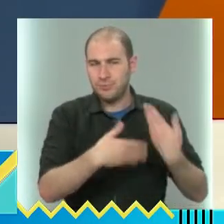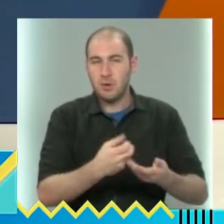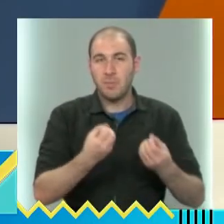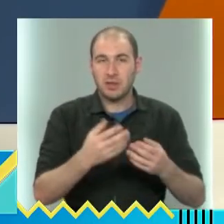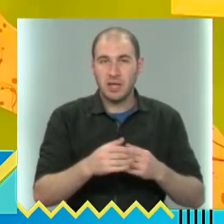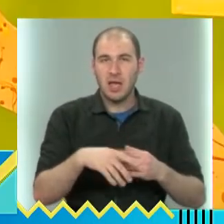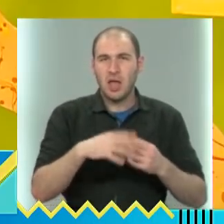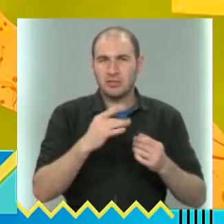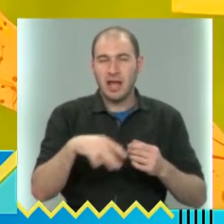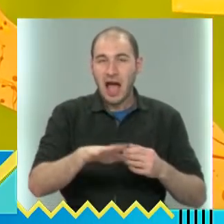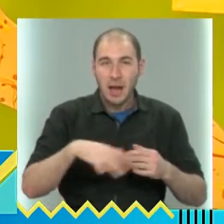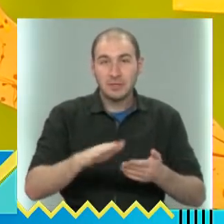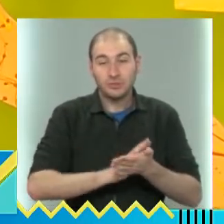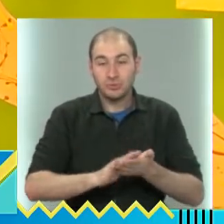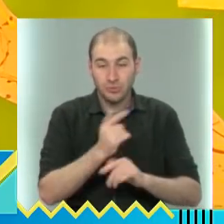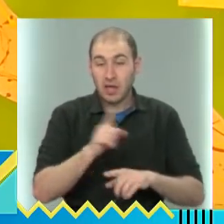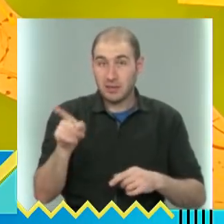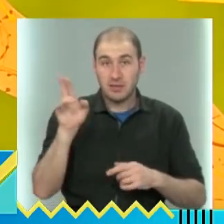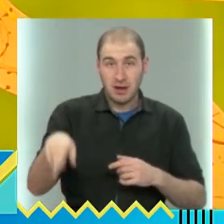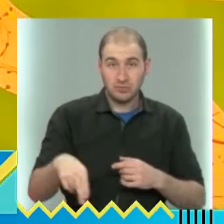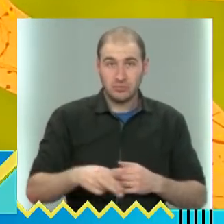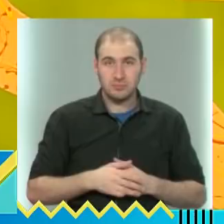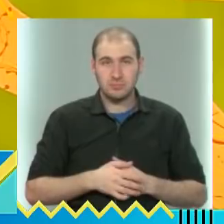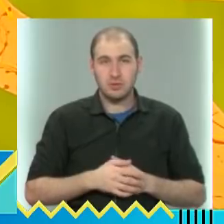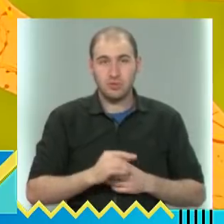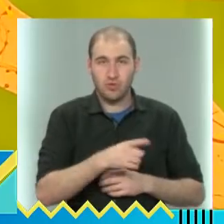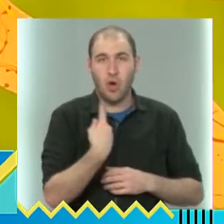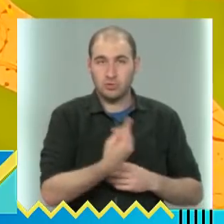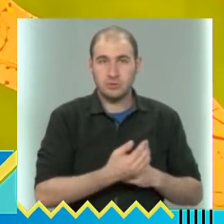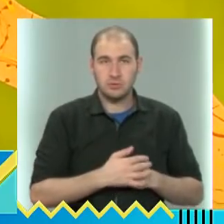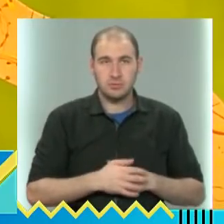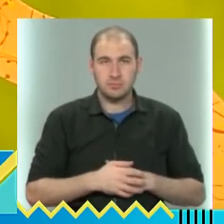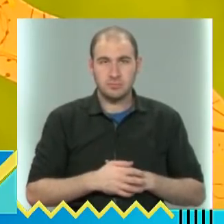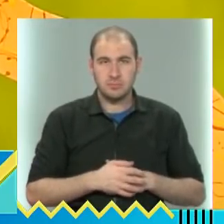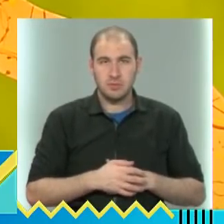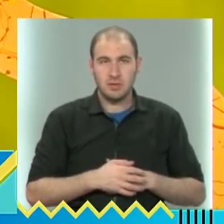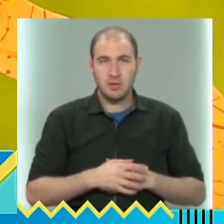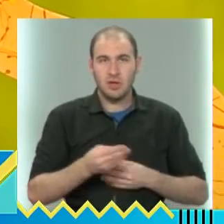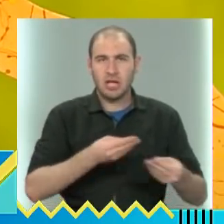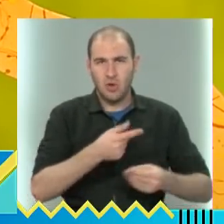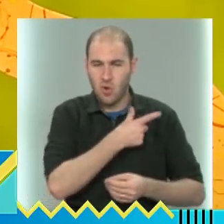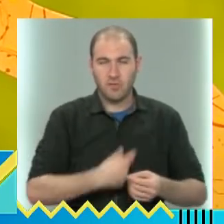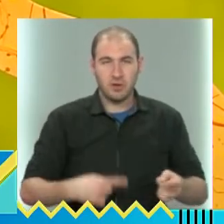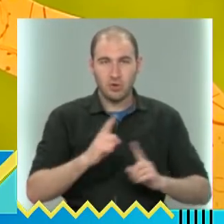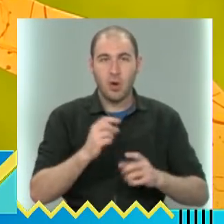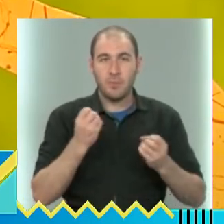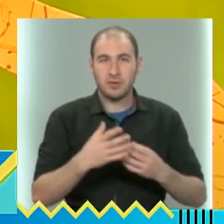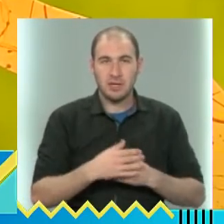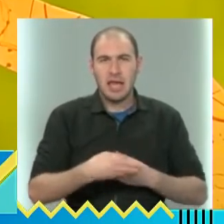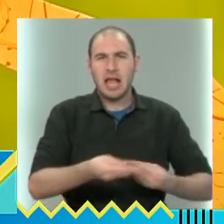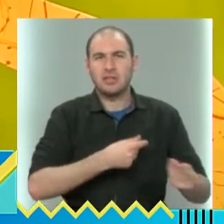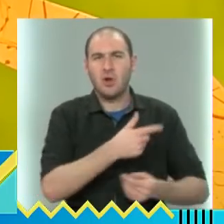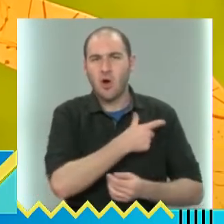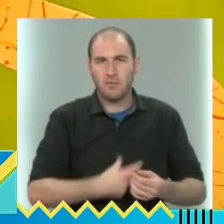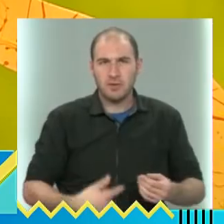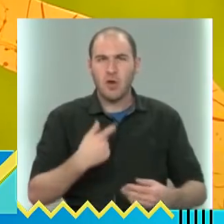existen pasivos ambientales que no se han resuelto, y tiene razón. Nosotros, y no hablo de gestiones de gobierno, porque en realidad más que una gestión de